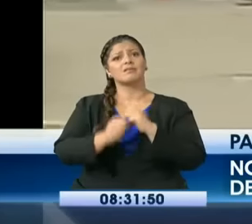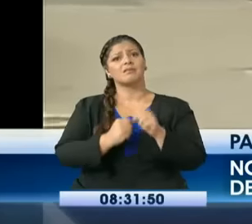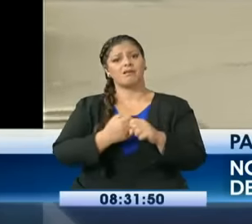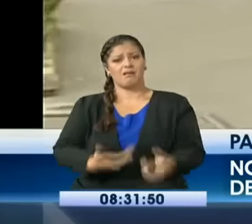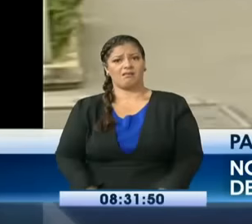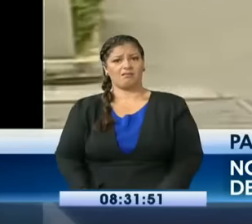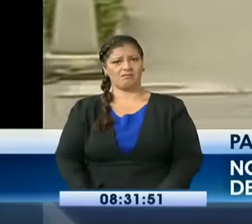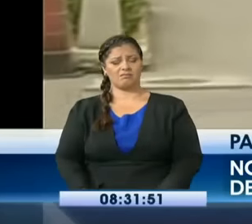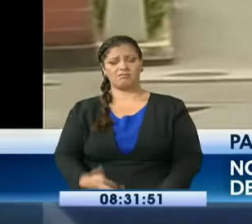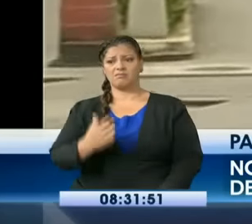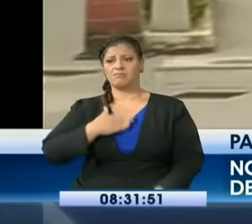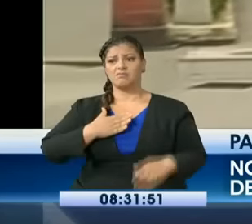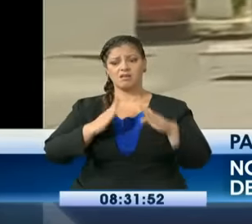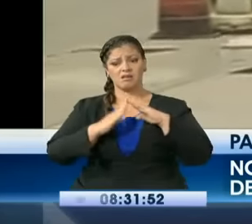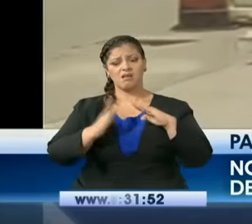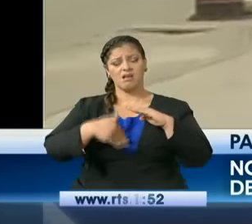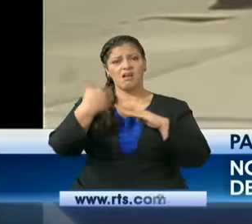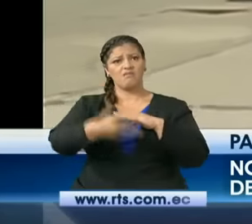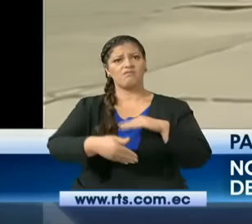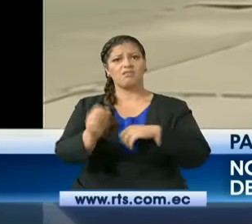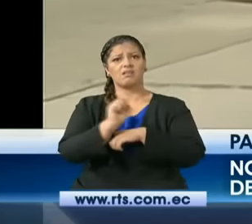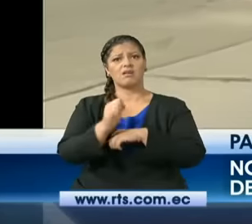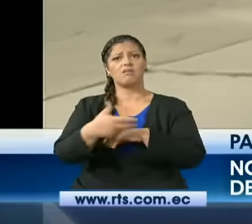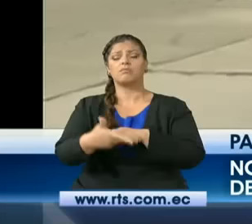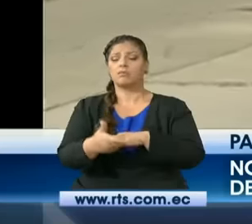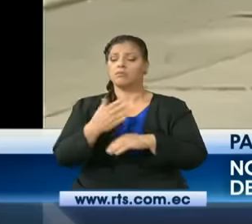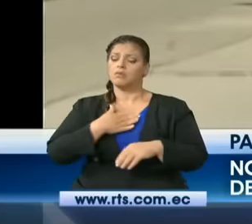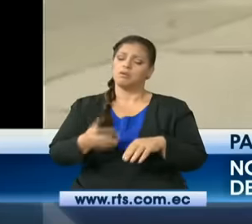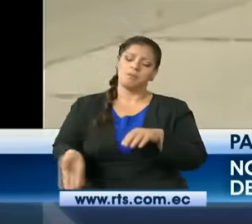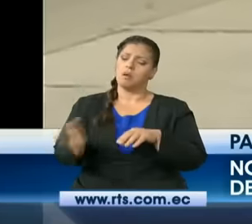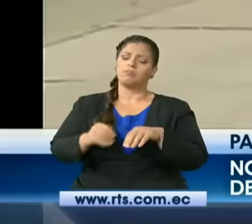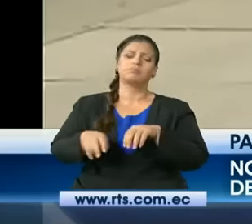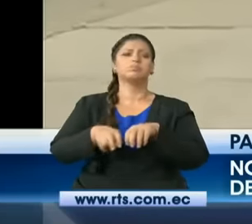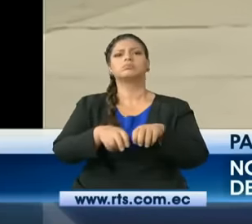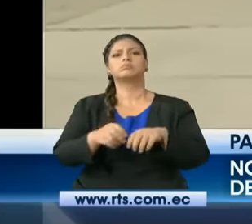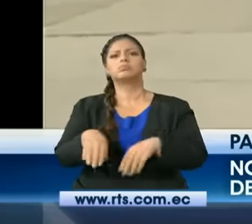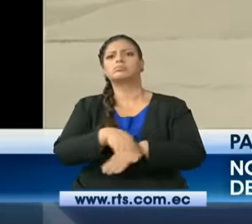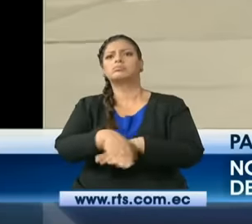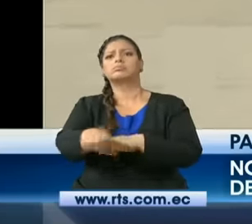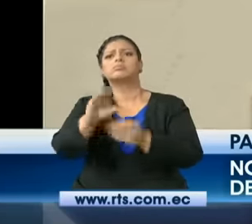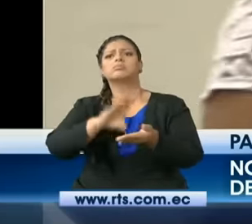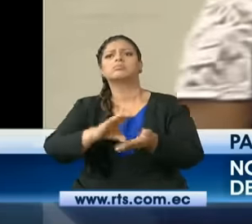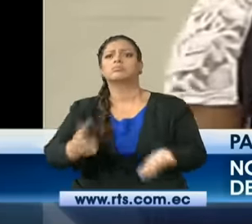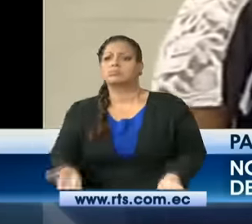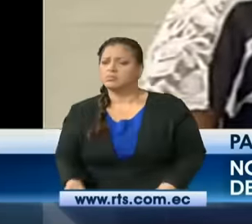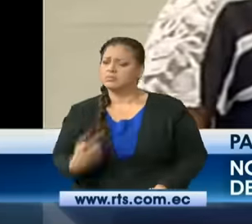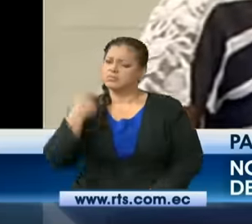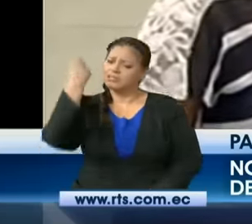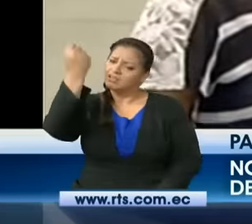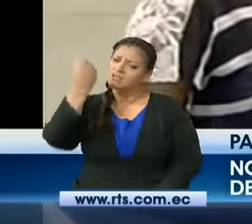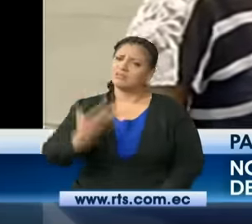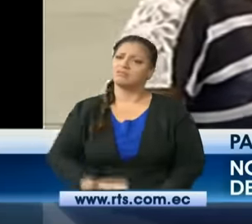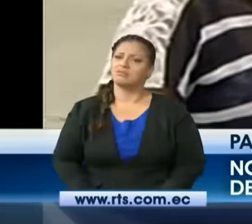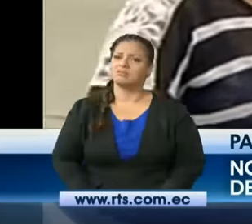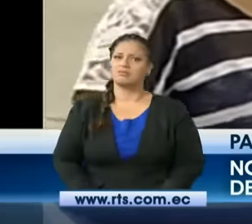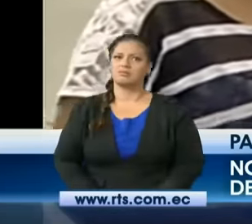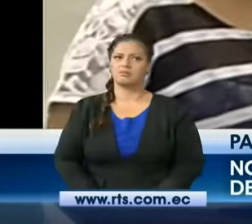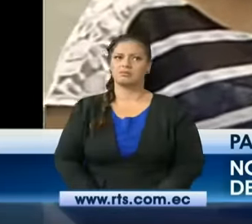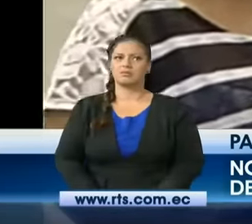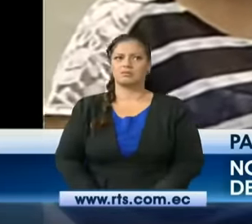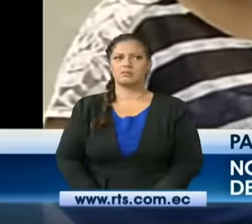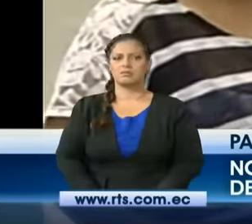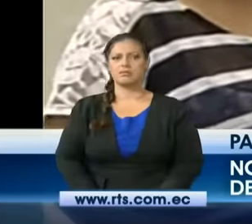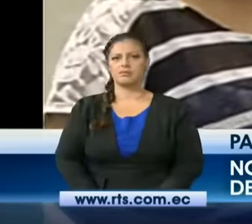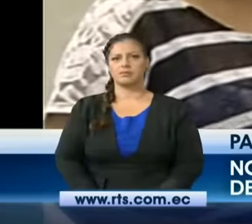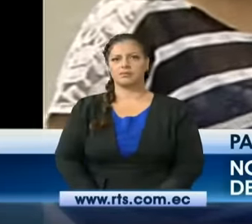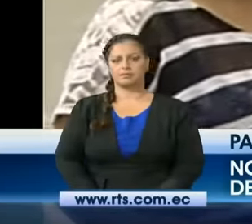carro y llegar hasta la unidad educativa también. Usted como moradora asegura que no se debe de permitir el ingreso de los vehículos de los padres de familia